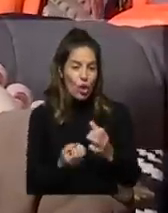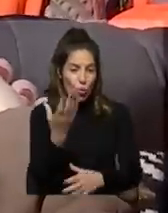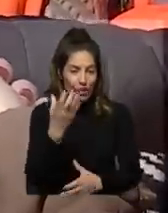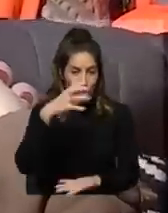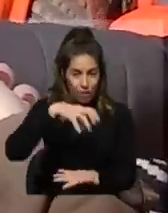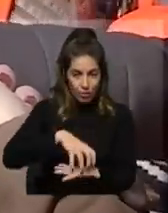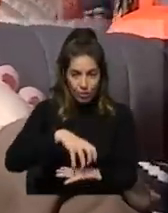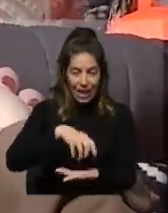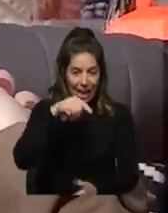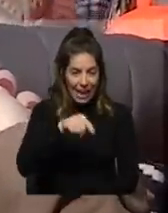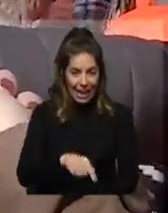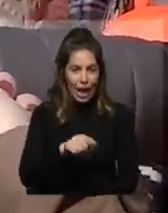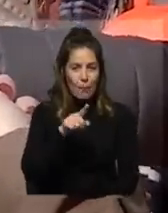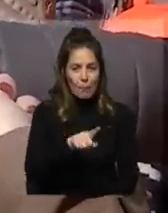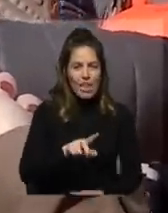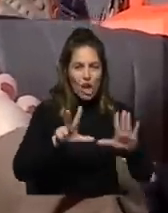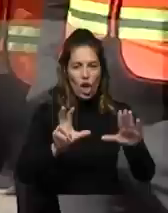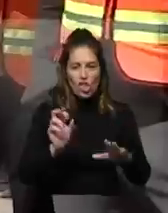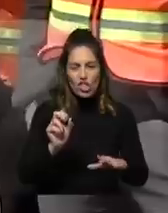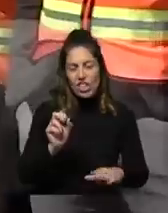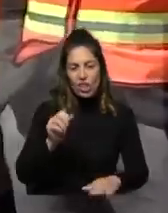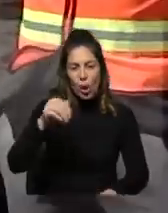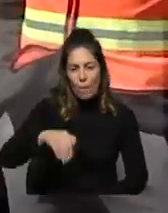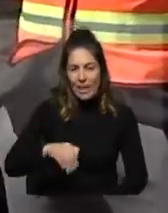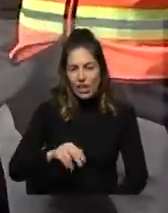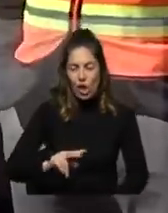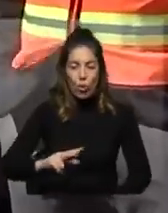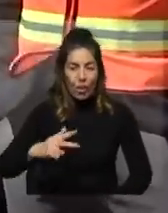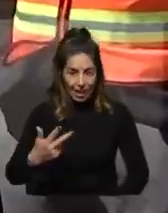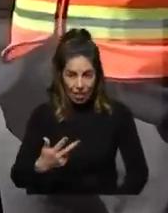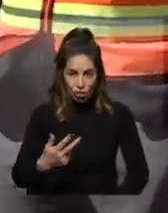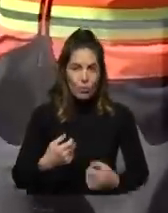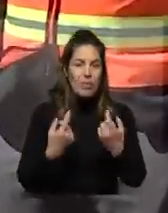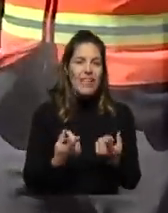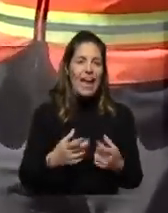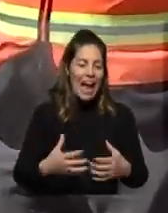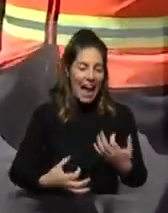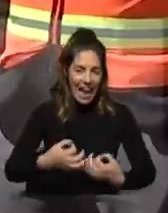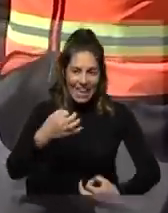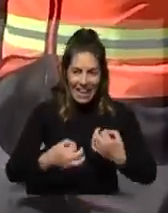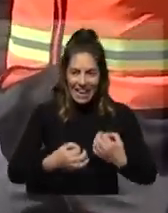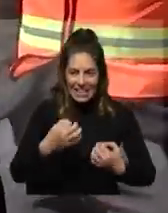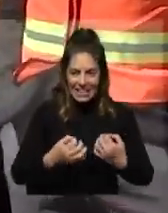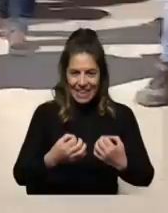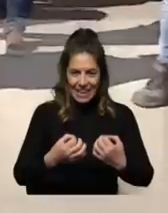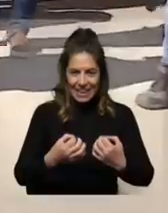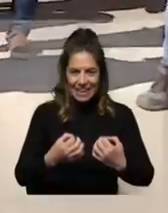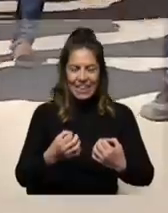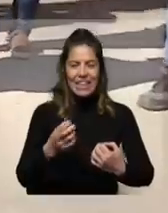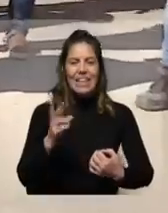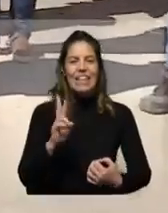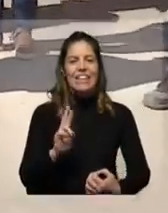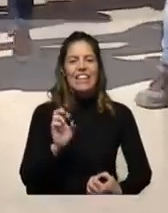va a estar acá va a tener unos mil ochocientos metros cuadrados le vamos a ofrecer a analizar los transgénicos en